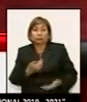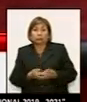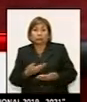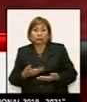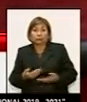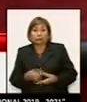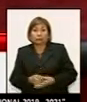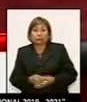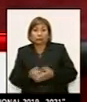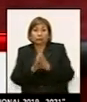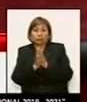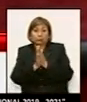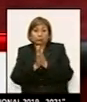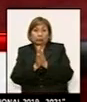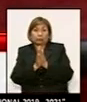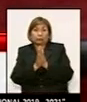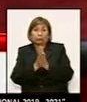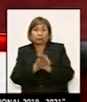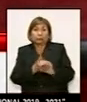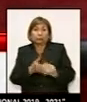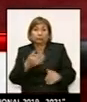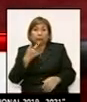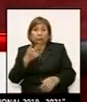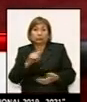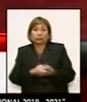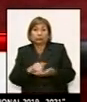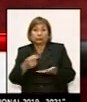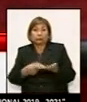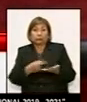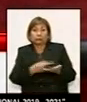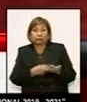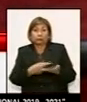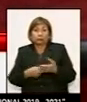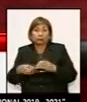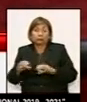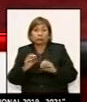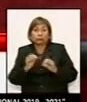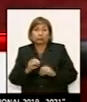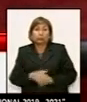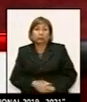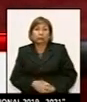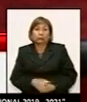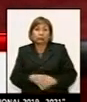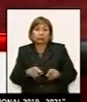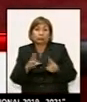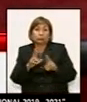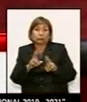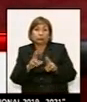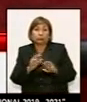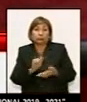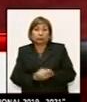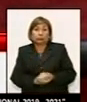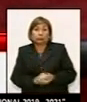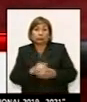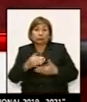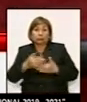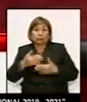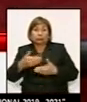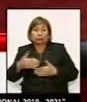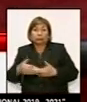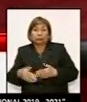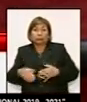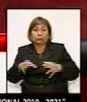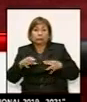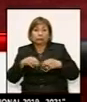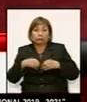yo pediría someta al debate y ojalá posteriormente a poder aprobar, porque